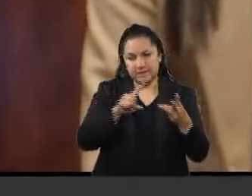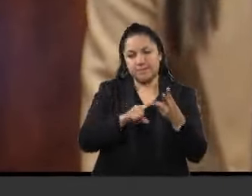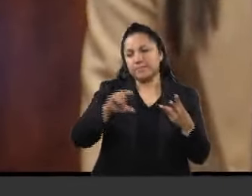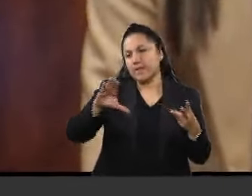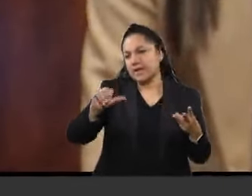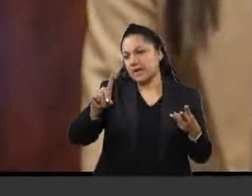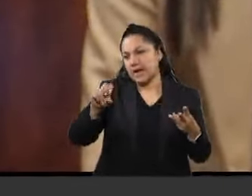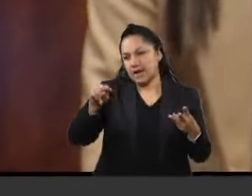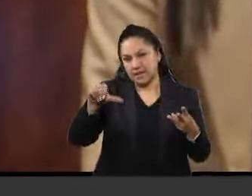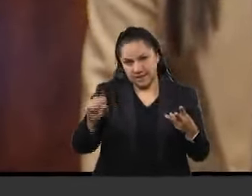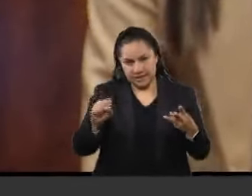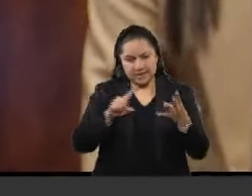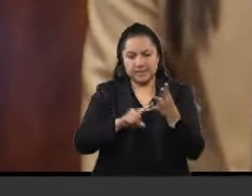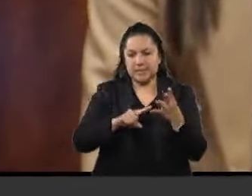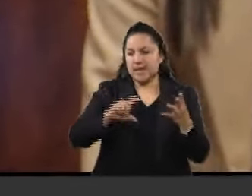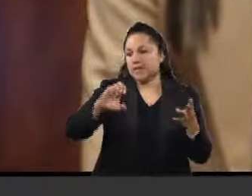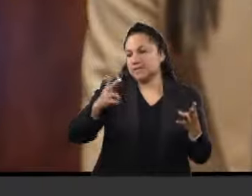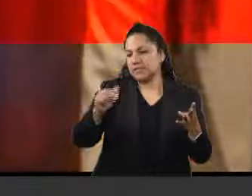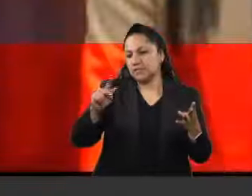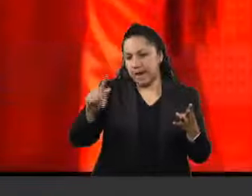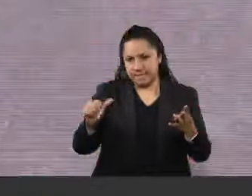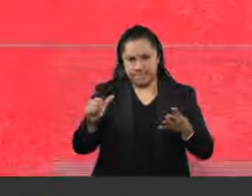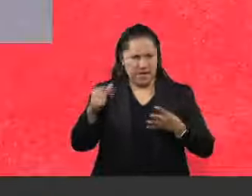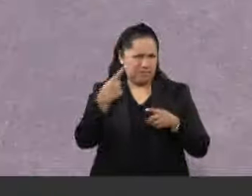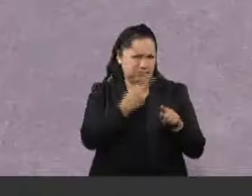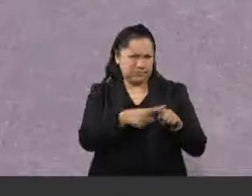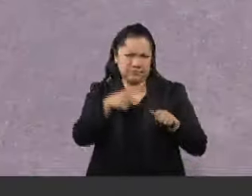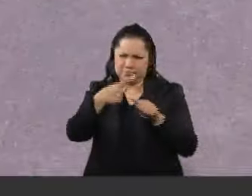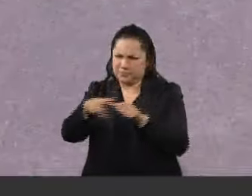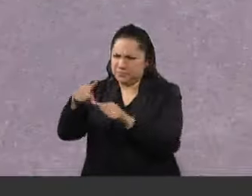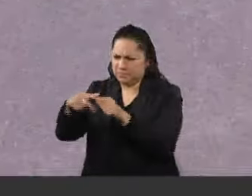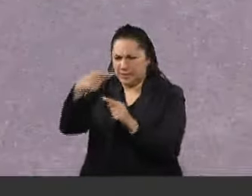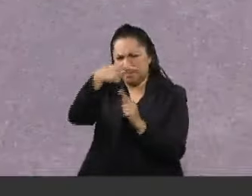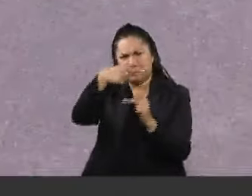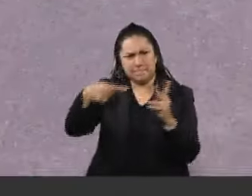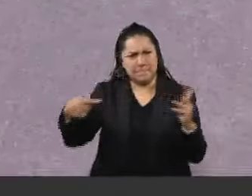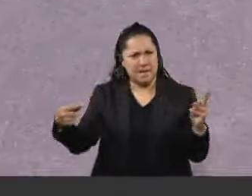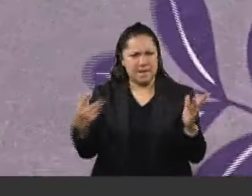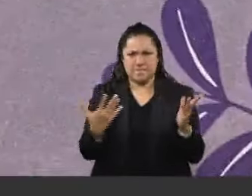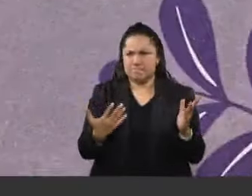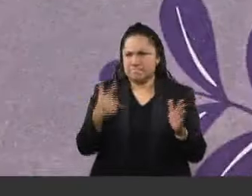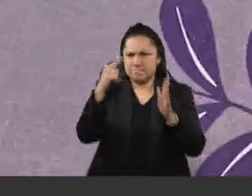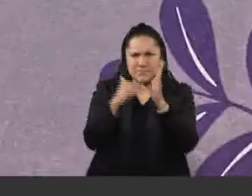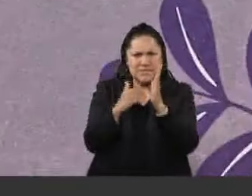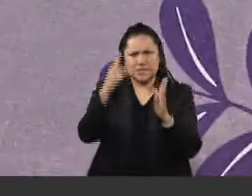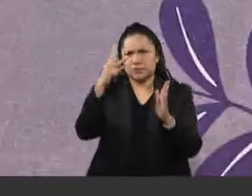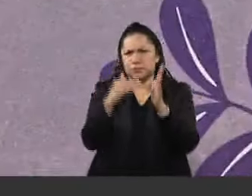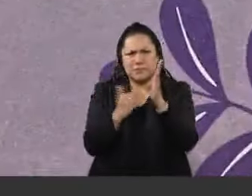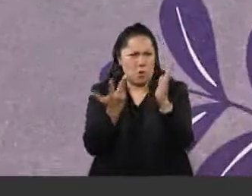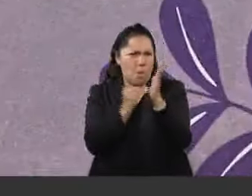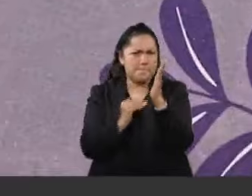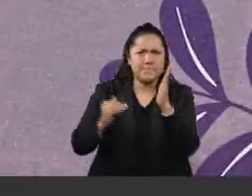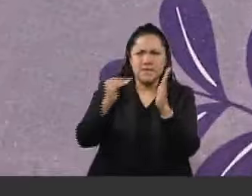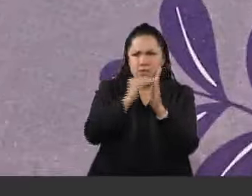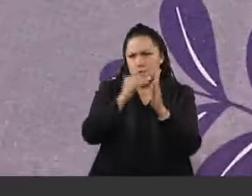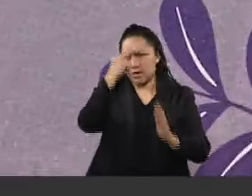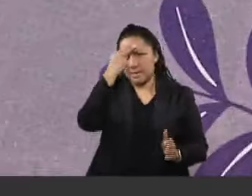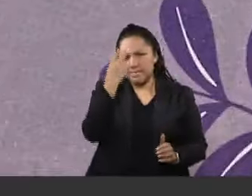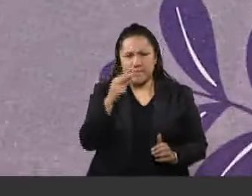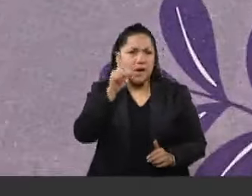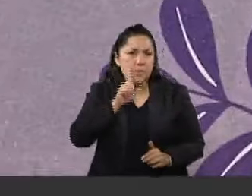Cárdenas, Esther Chapa, entre miles o quizás millones de mexicanas atrevidas y valientes